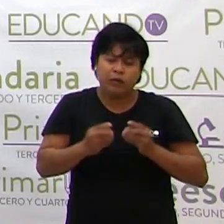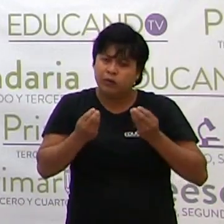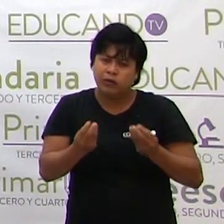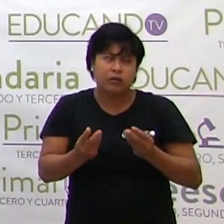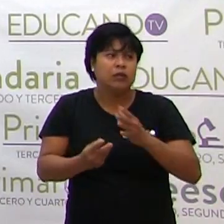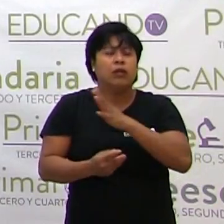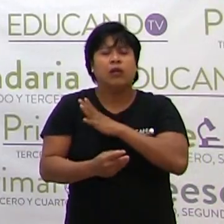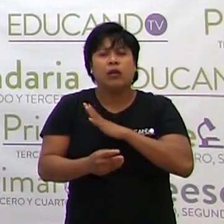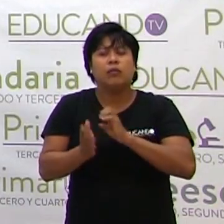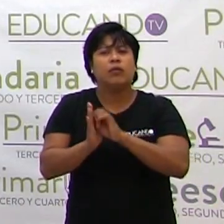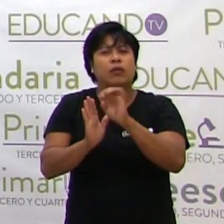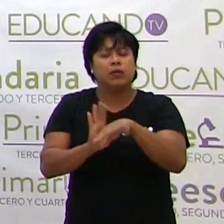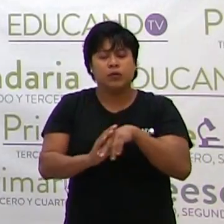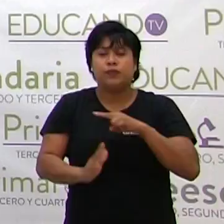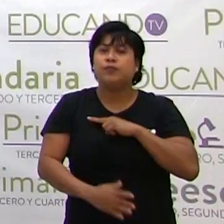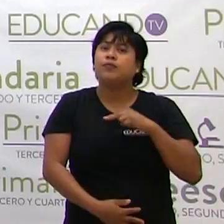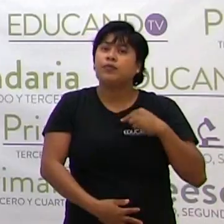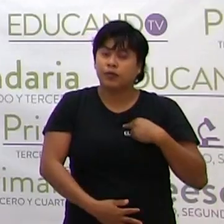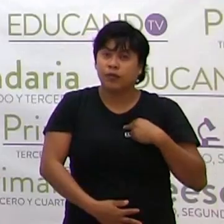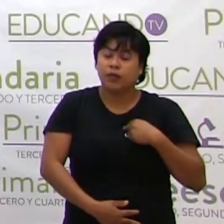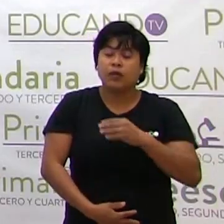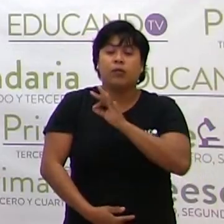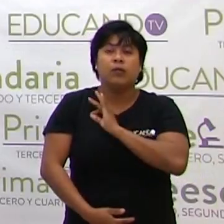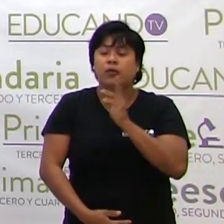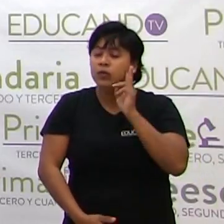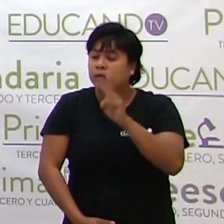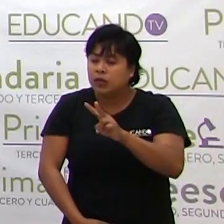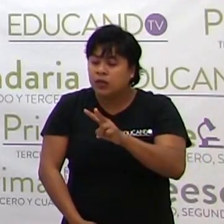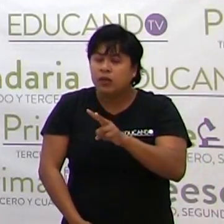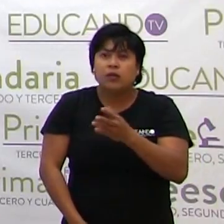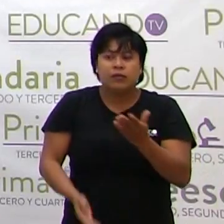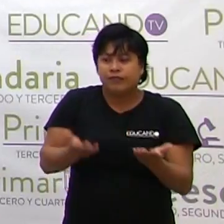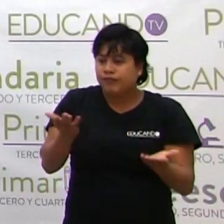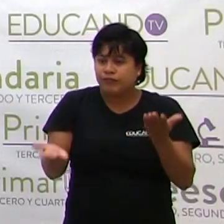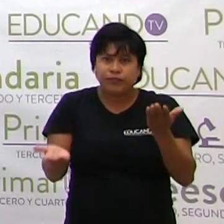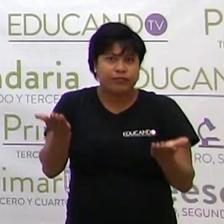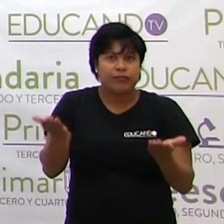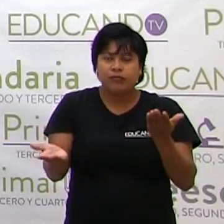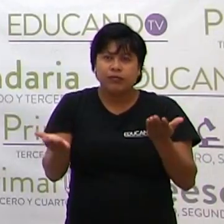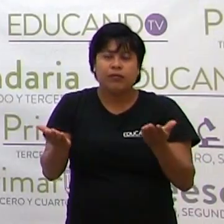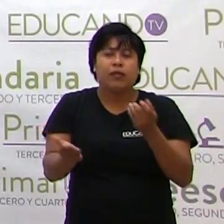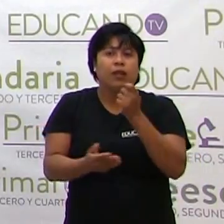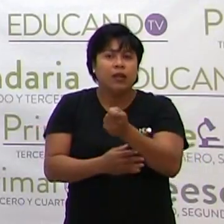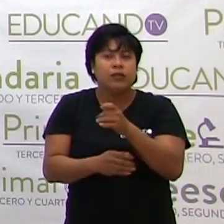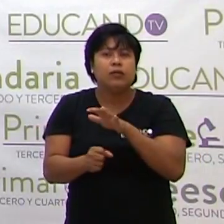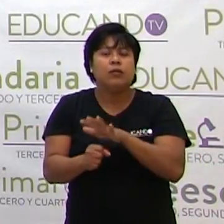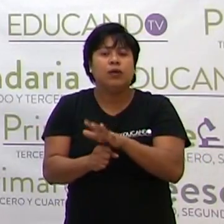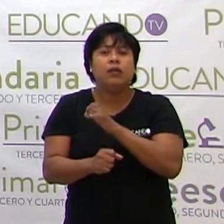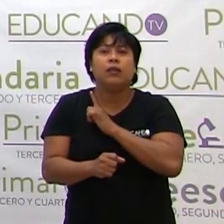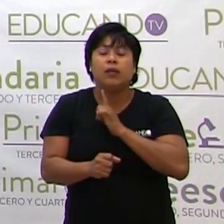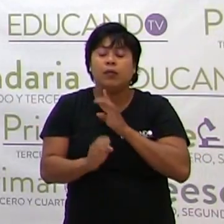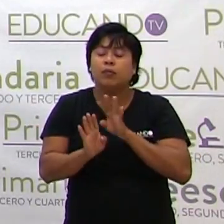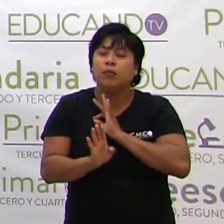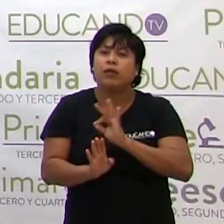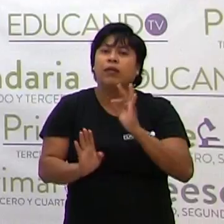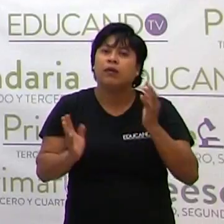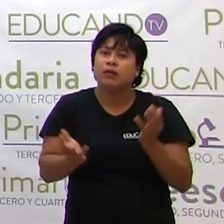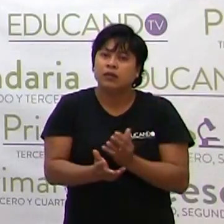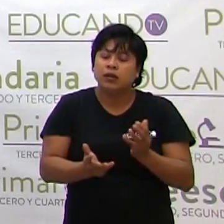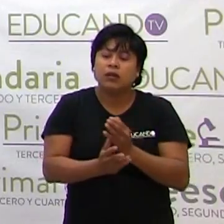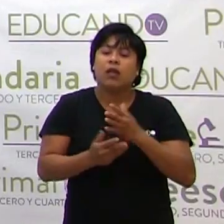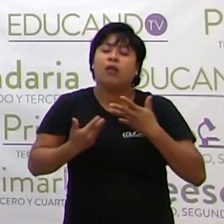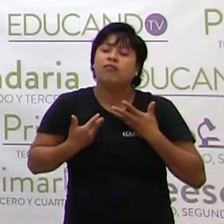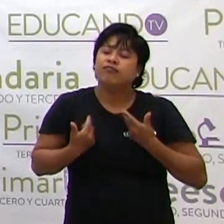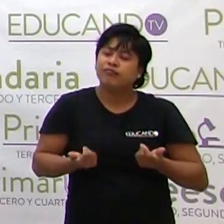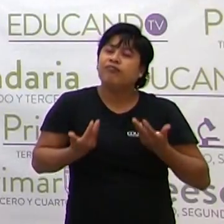los cuales nosotros vamos a definir en unos minutos y los cuales nos van a permitir